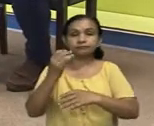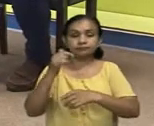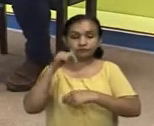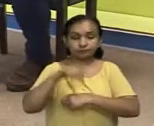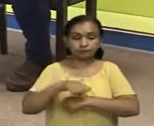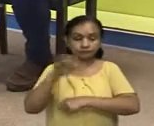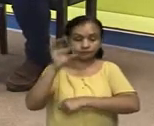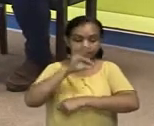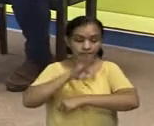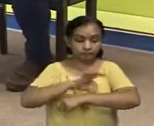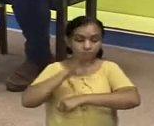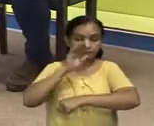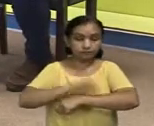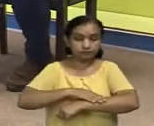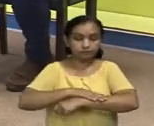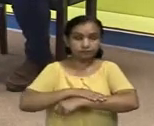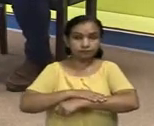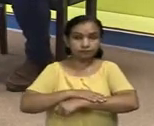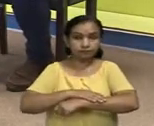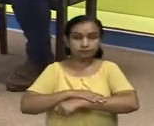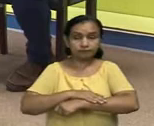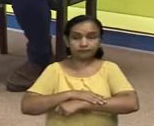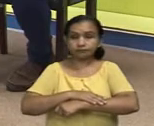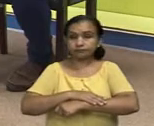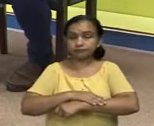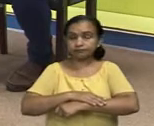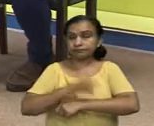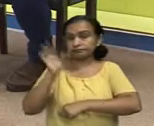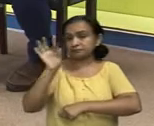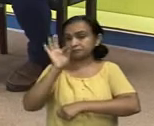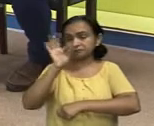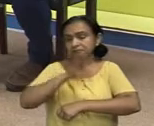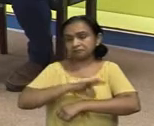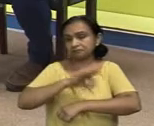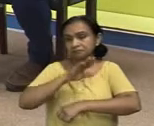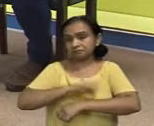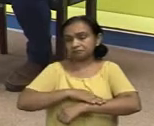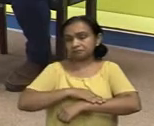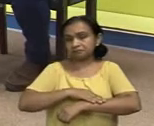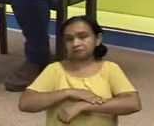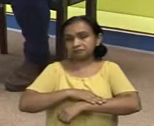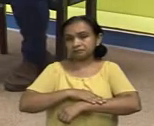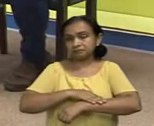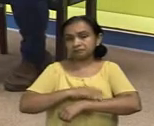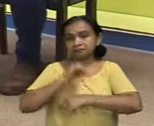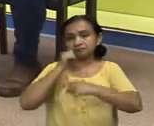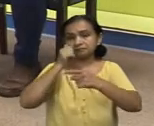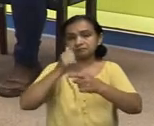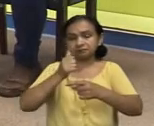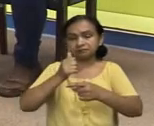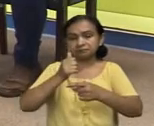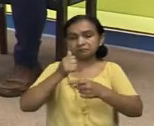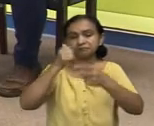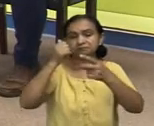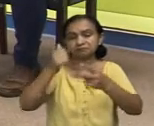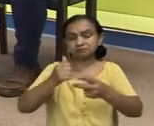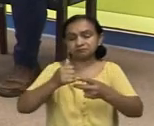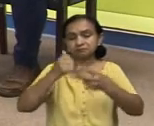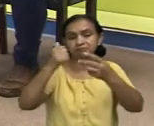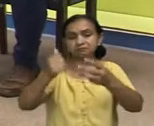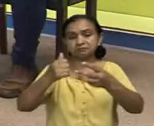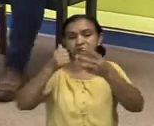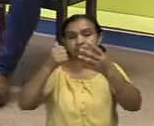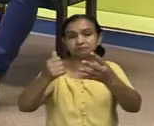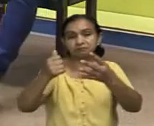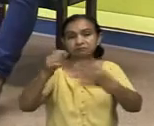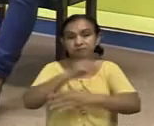hoy me picó a mí el zancudo que tiene virus. Sí. Yo puedo manifestar esta enfermedad o los